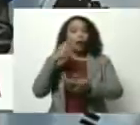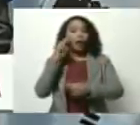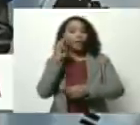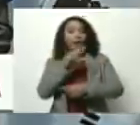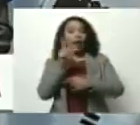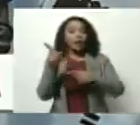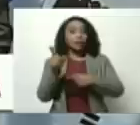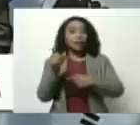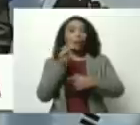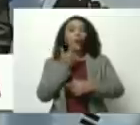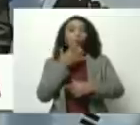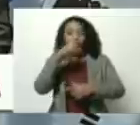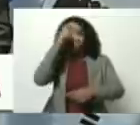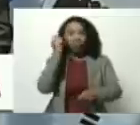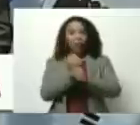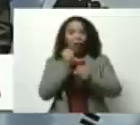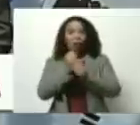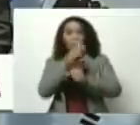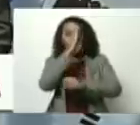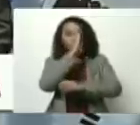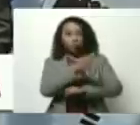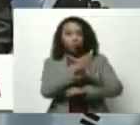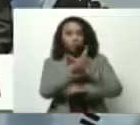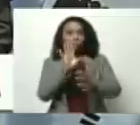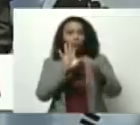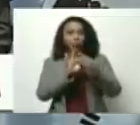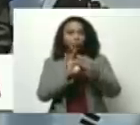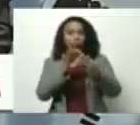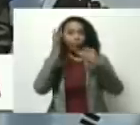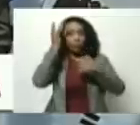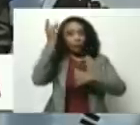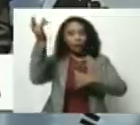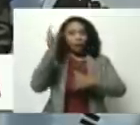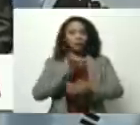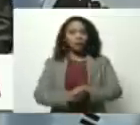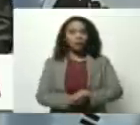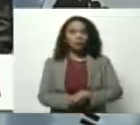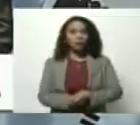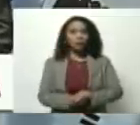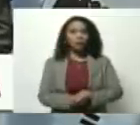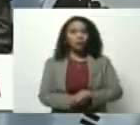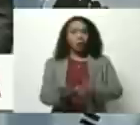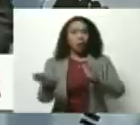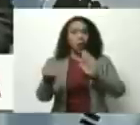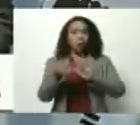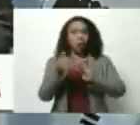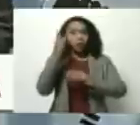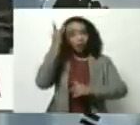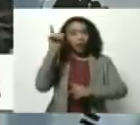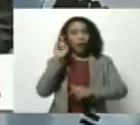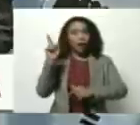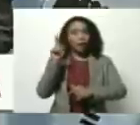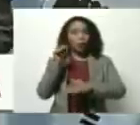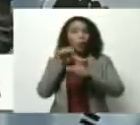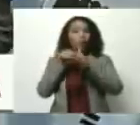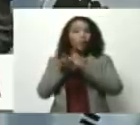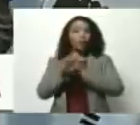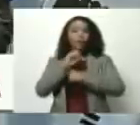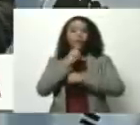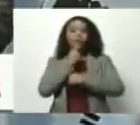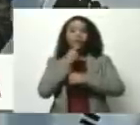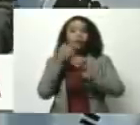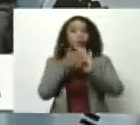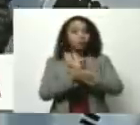por ejemplo, con trabajo vinculado a la inteligencia, contrainteligencia, eso guarda